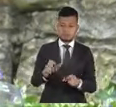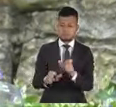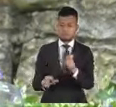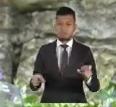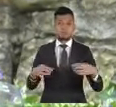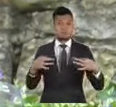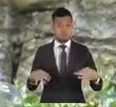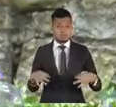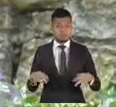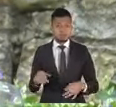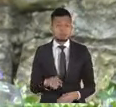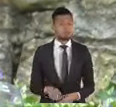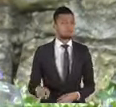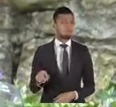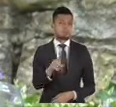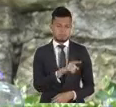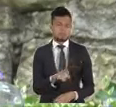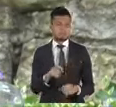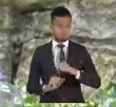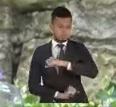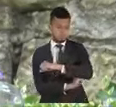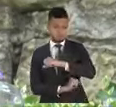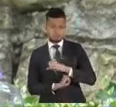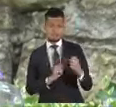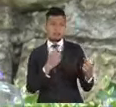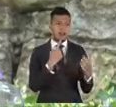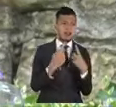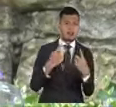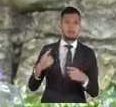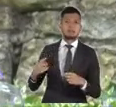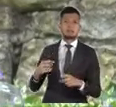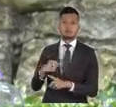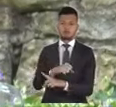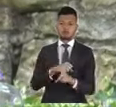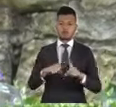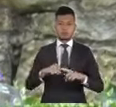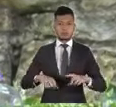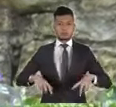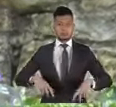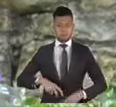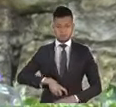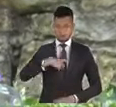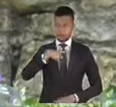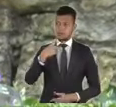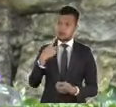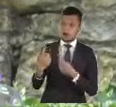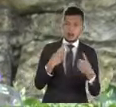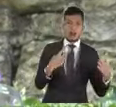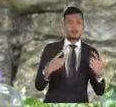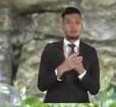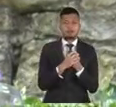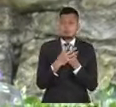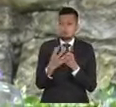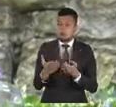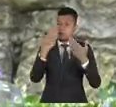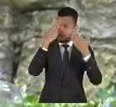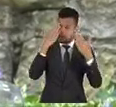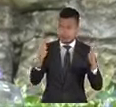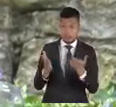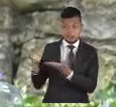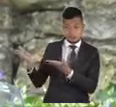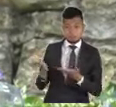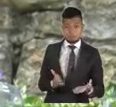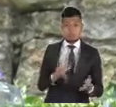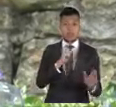está fundamentada también en un diálogo muy, muy amplio y sincero con la sociedad civil. Queremos invitar entonces a Silvio Ruiz,